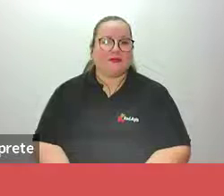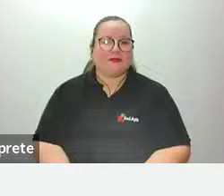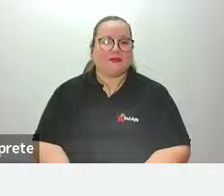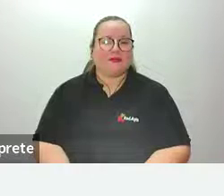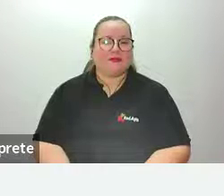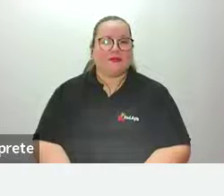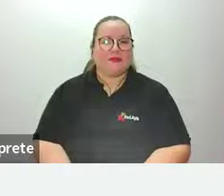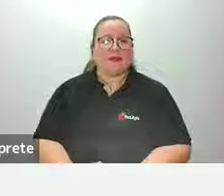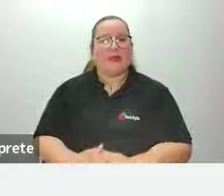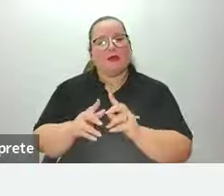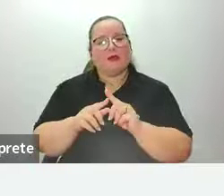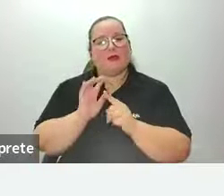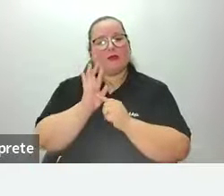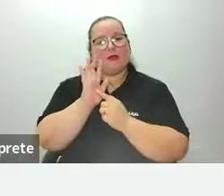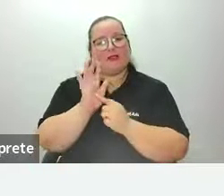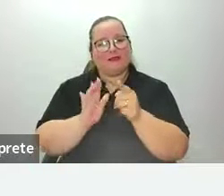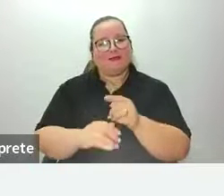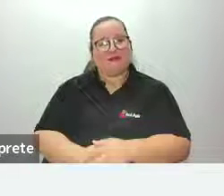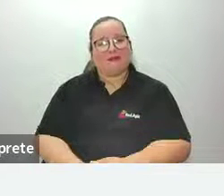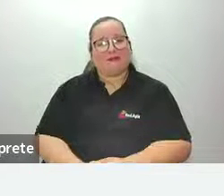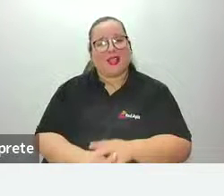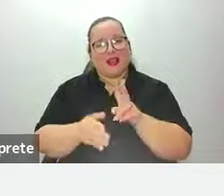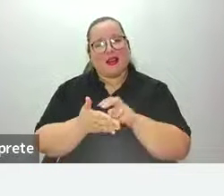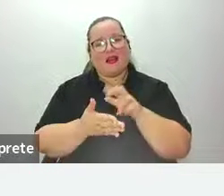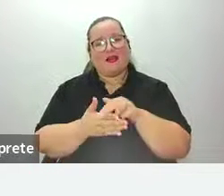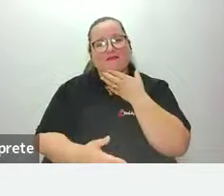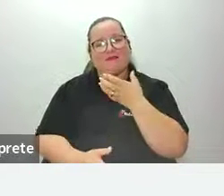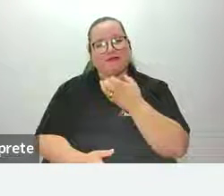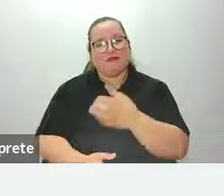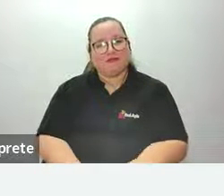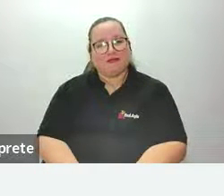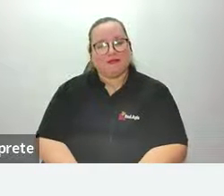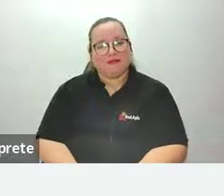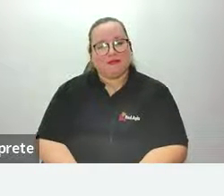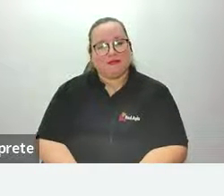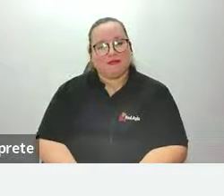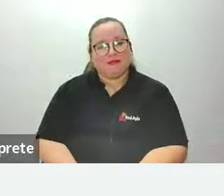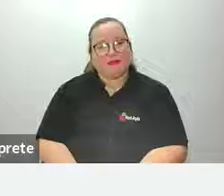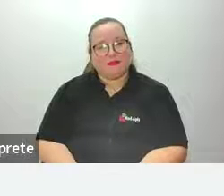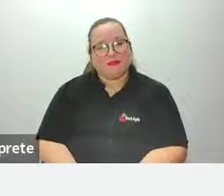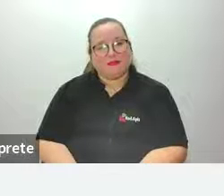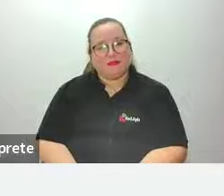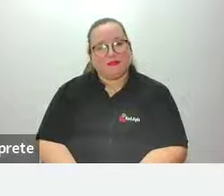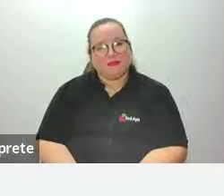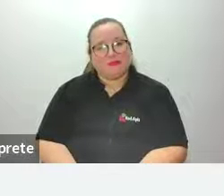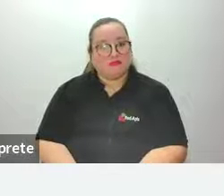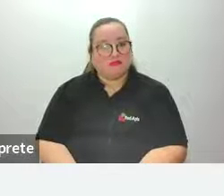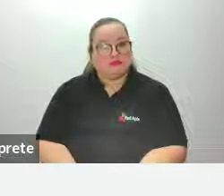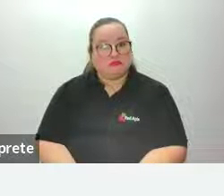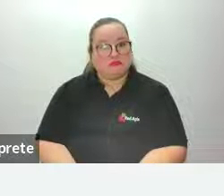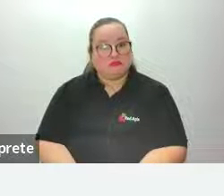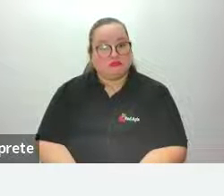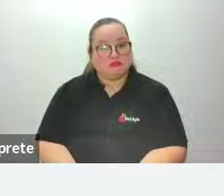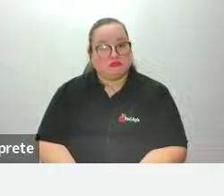Hola, hola, hola. ¿Cómo están? Esta es mi seña. Yo les quiero contar una historia. ¿Ustedes me pueden